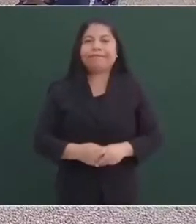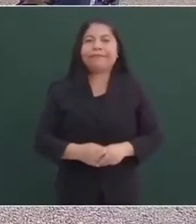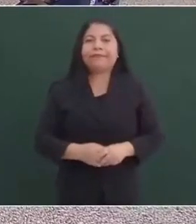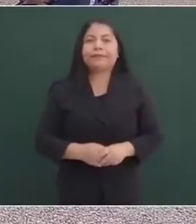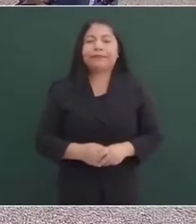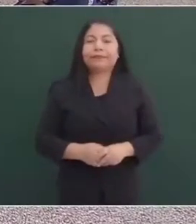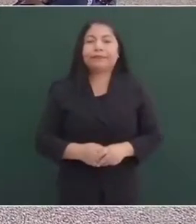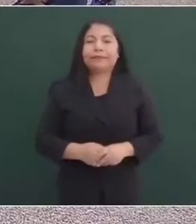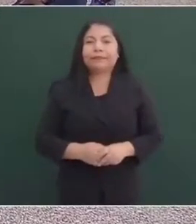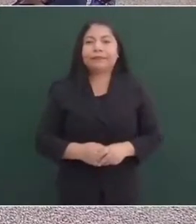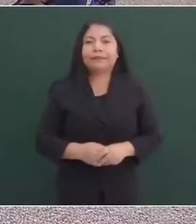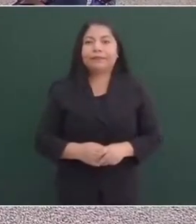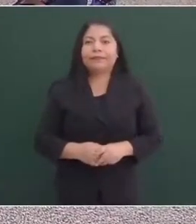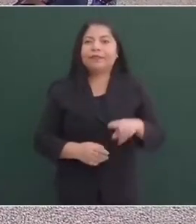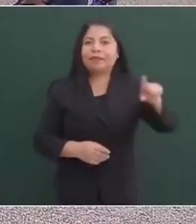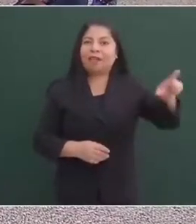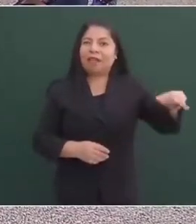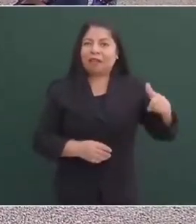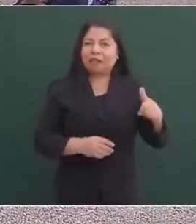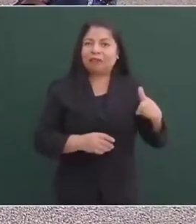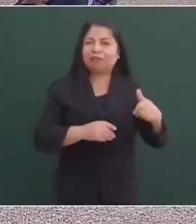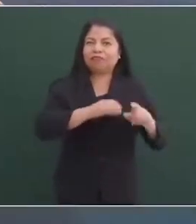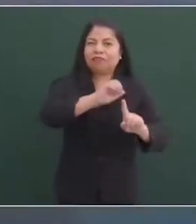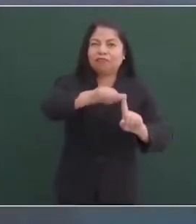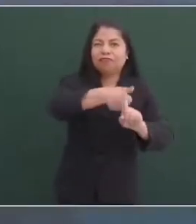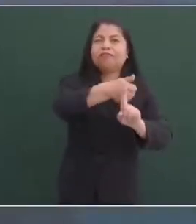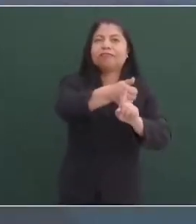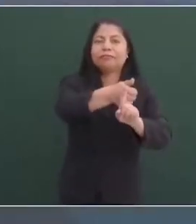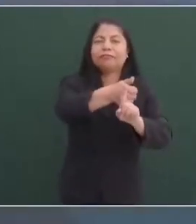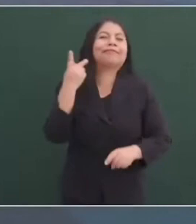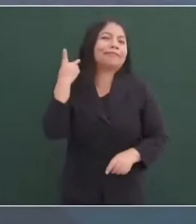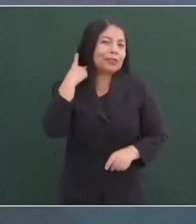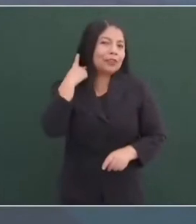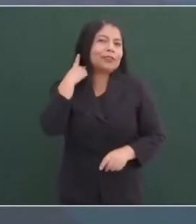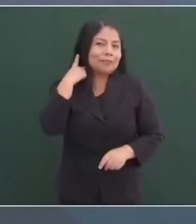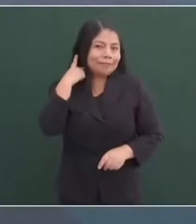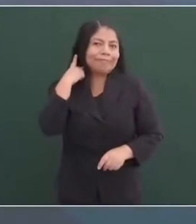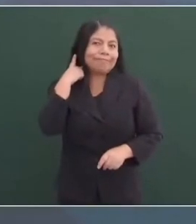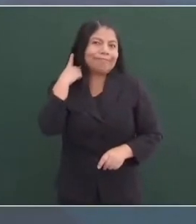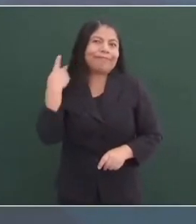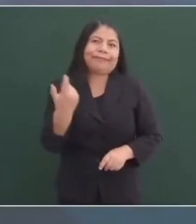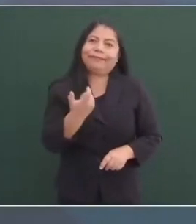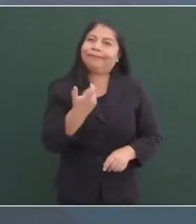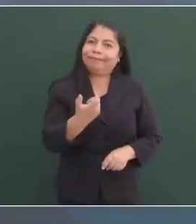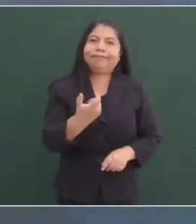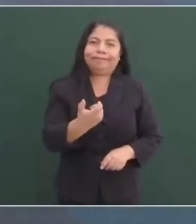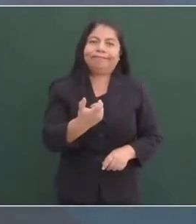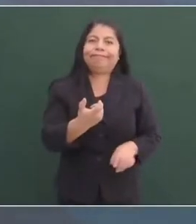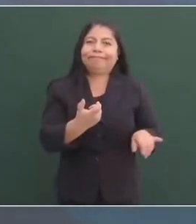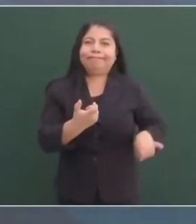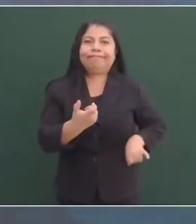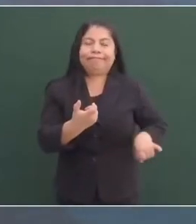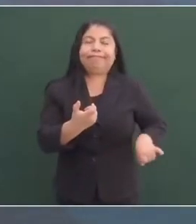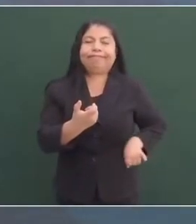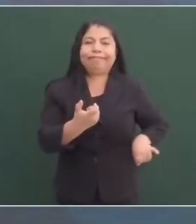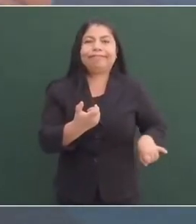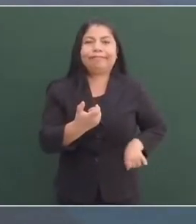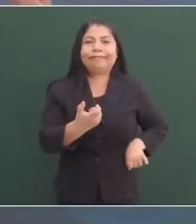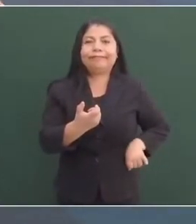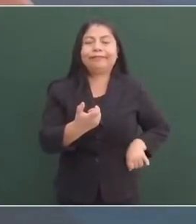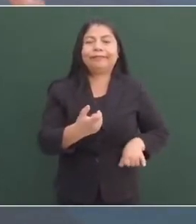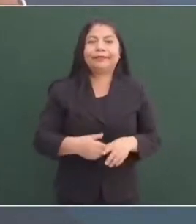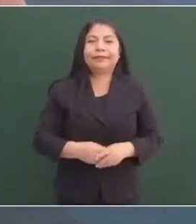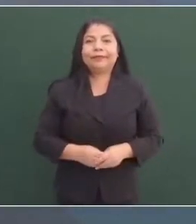de que hay detrás de todo esto intereses políticos, económicos, y